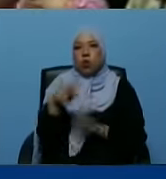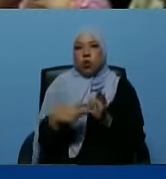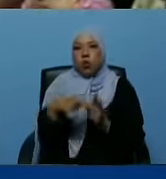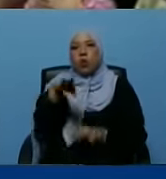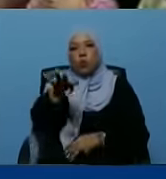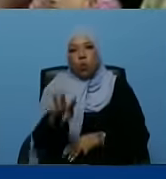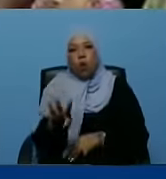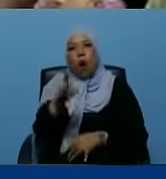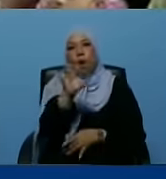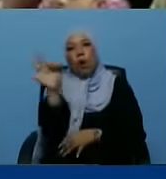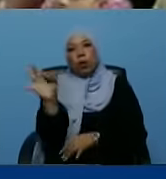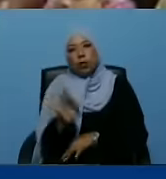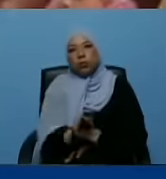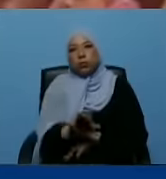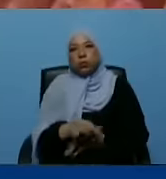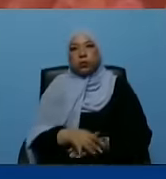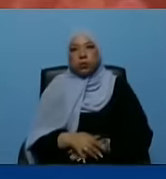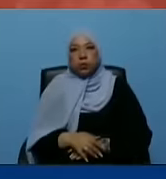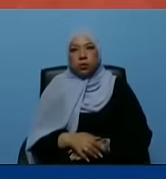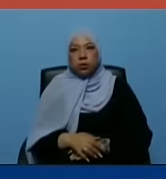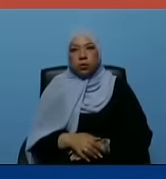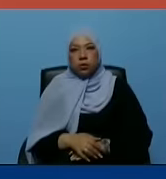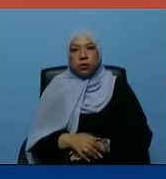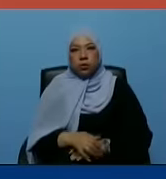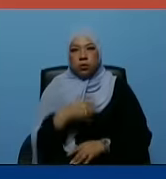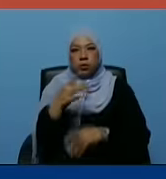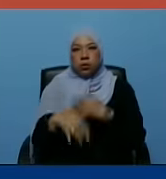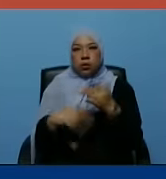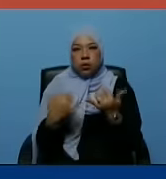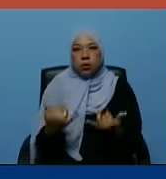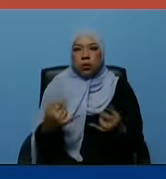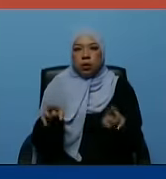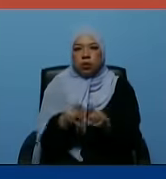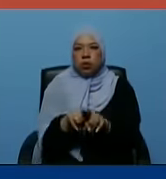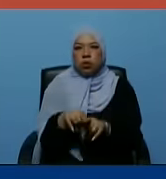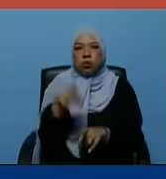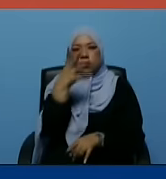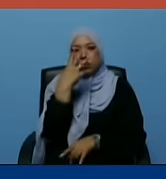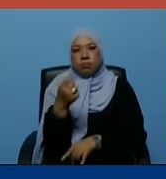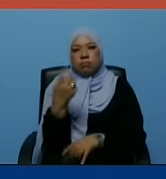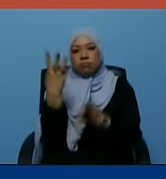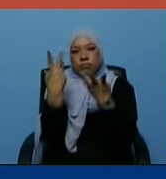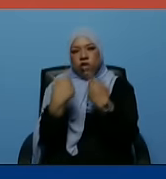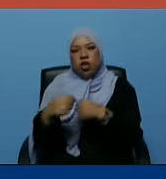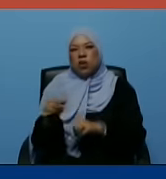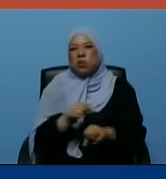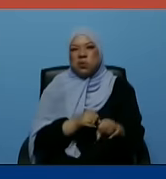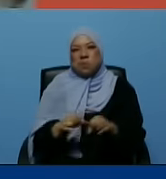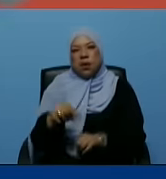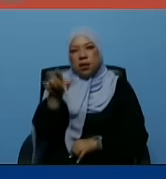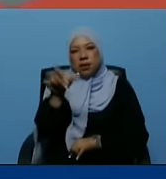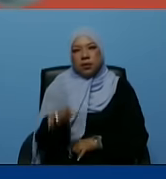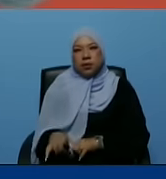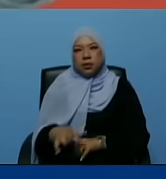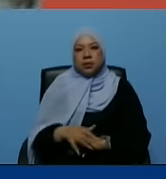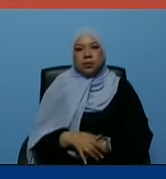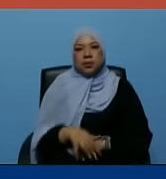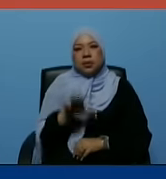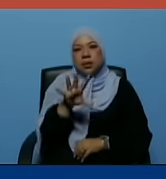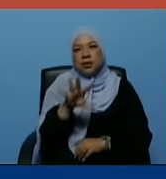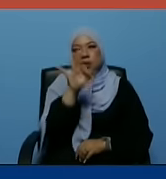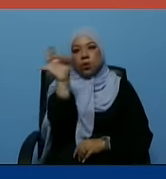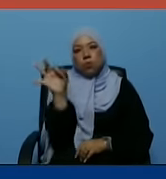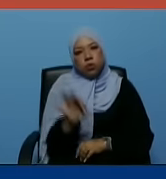en 4%. Ayer dijeron que no, que los números se movieron y que ahora ellos les da